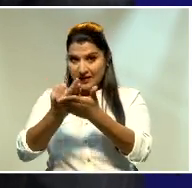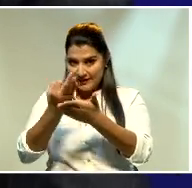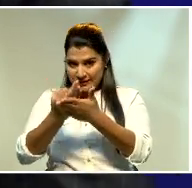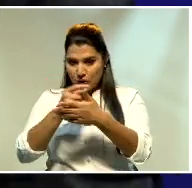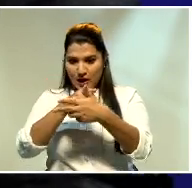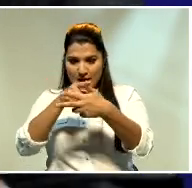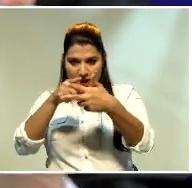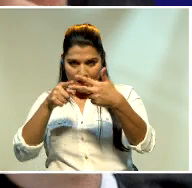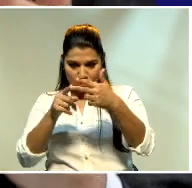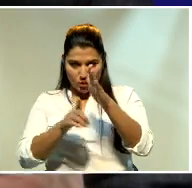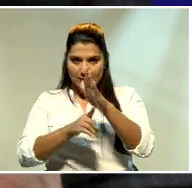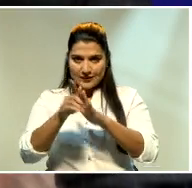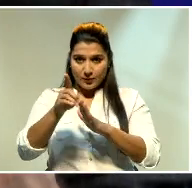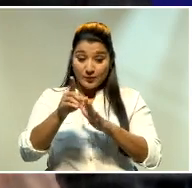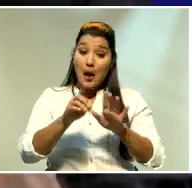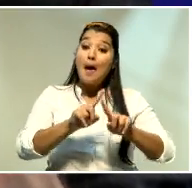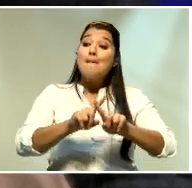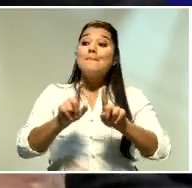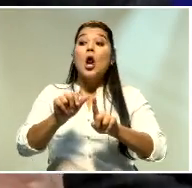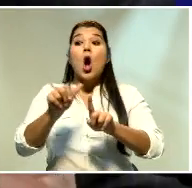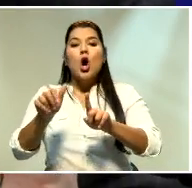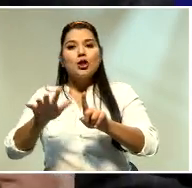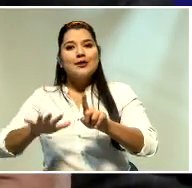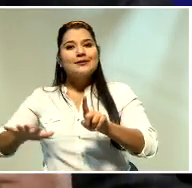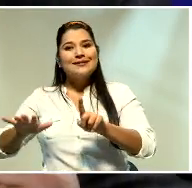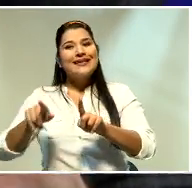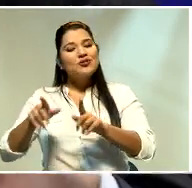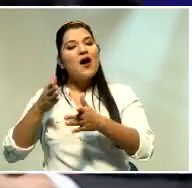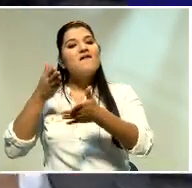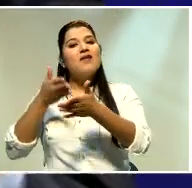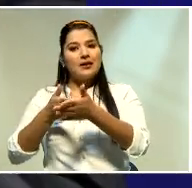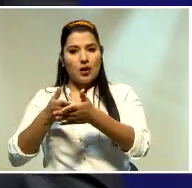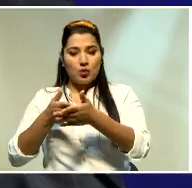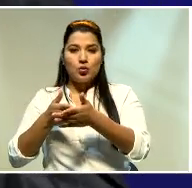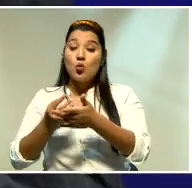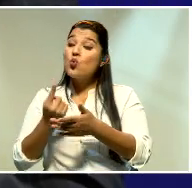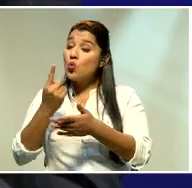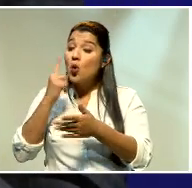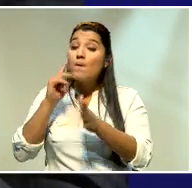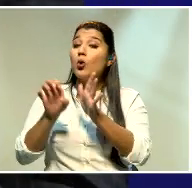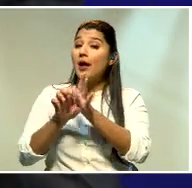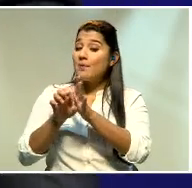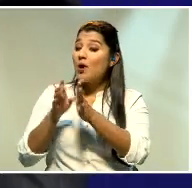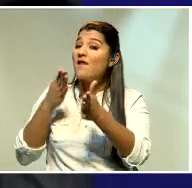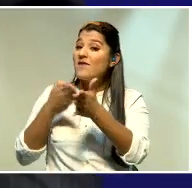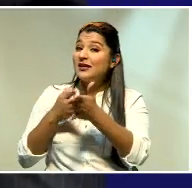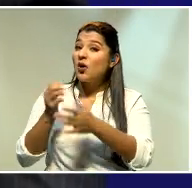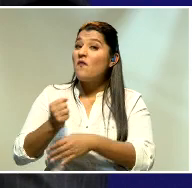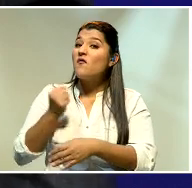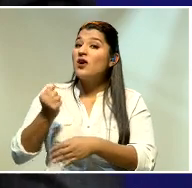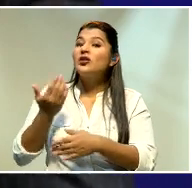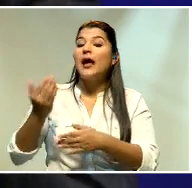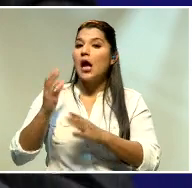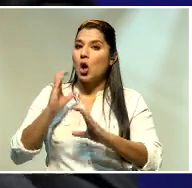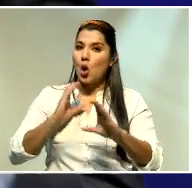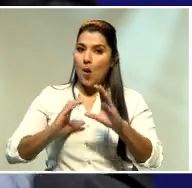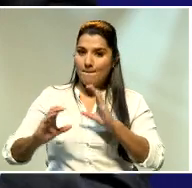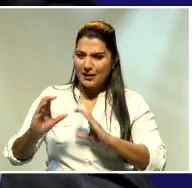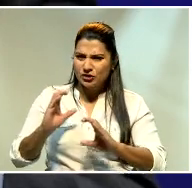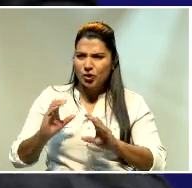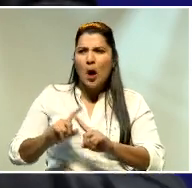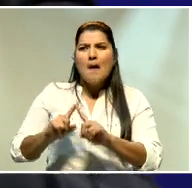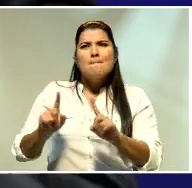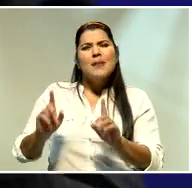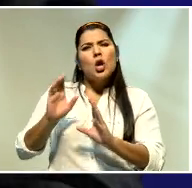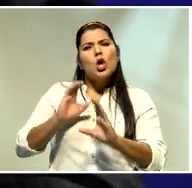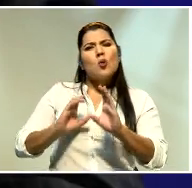calificaciones. Y tenemos otros sectores que están viéndose golpeados. Uno que se está viendo golpeado muy fuerte es el comercio. Pero el comercio